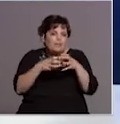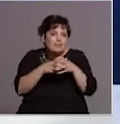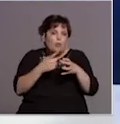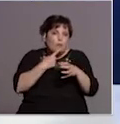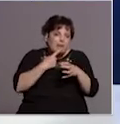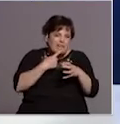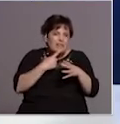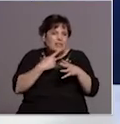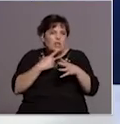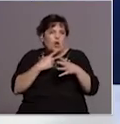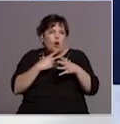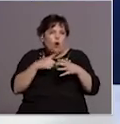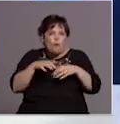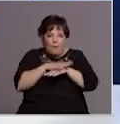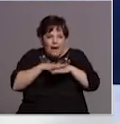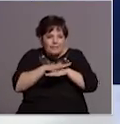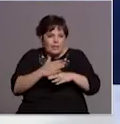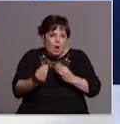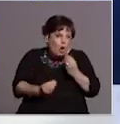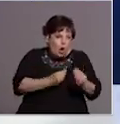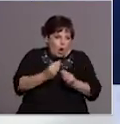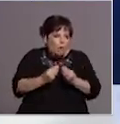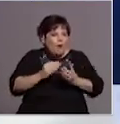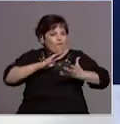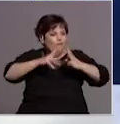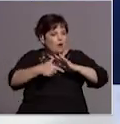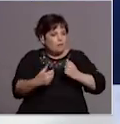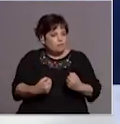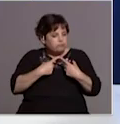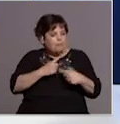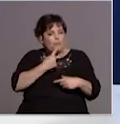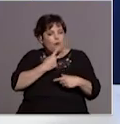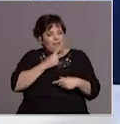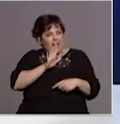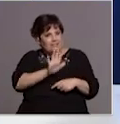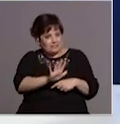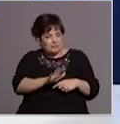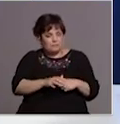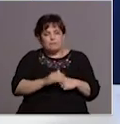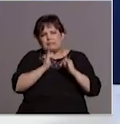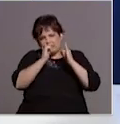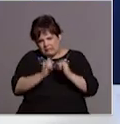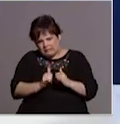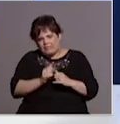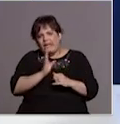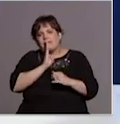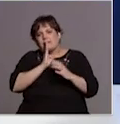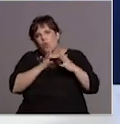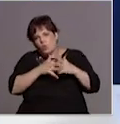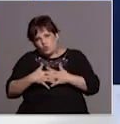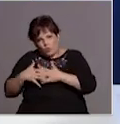como estructuras de un modo de hacer política que si bien ha tenido en la historia eeuu